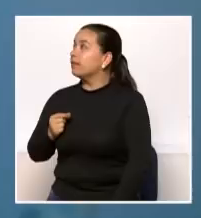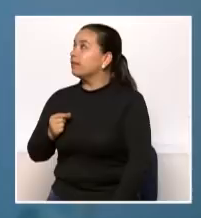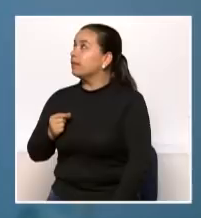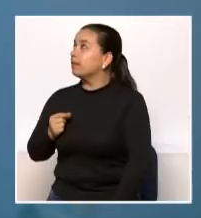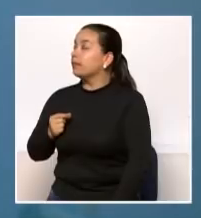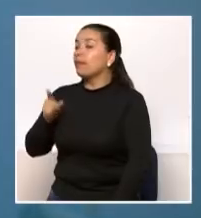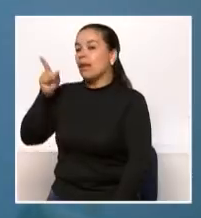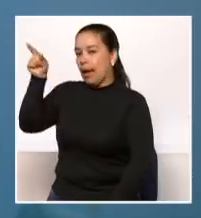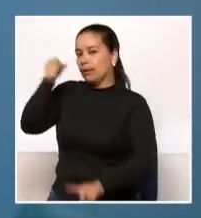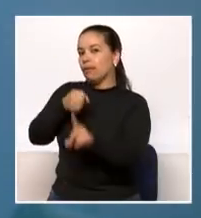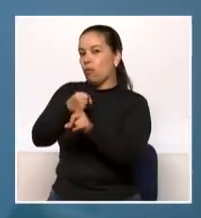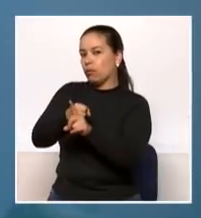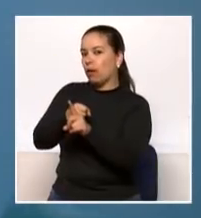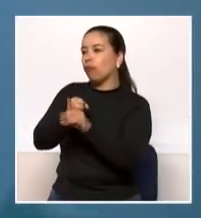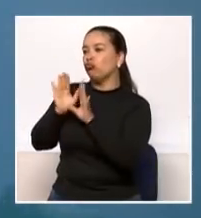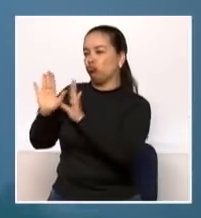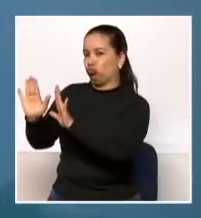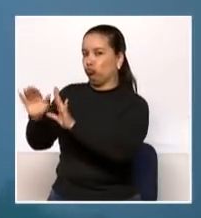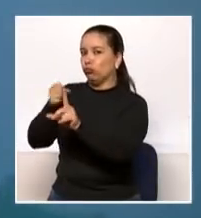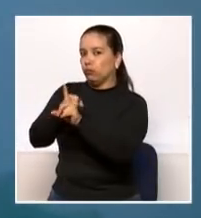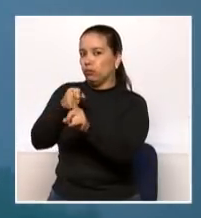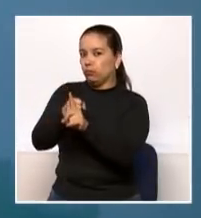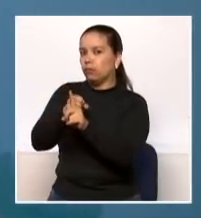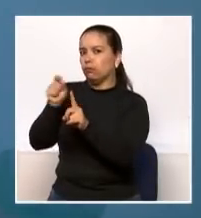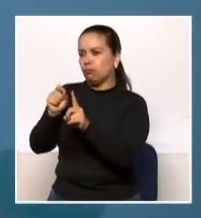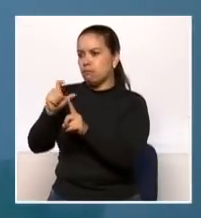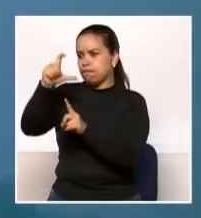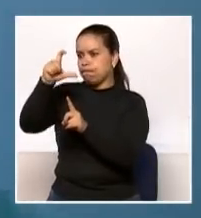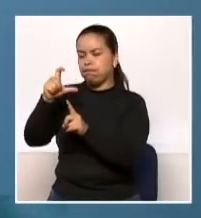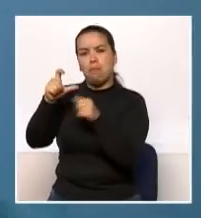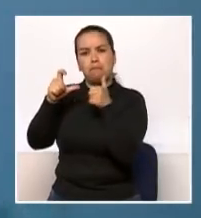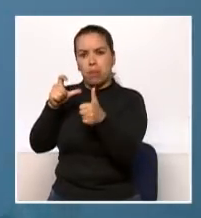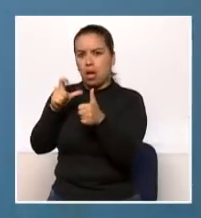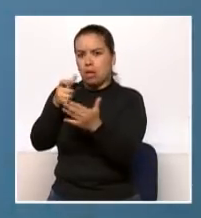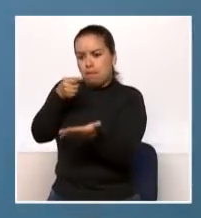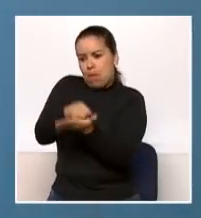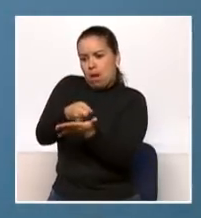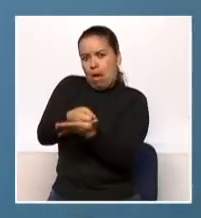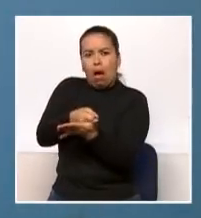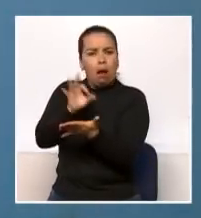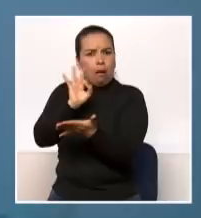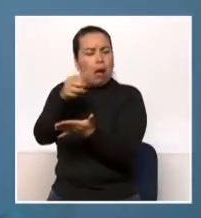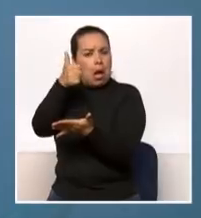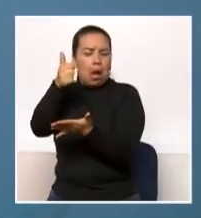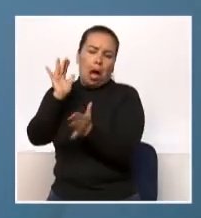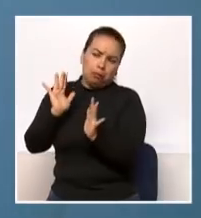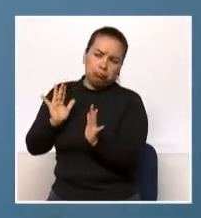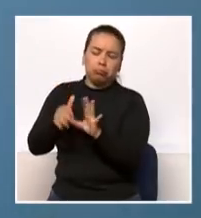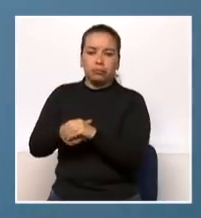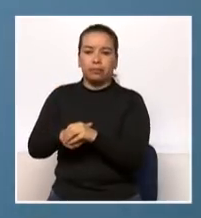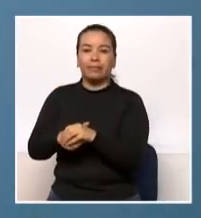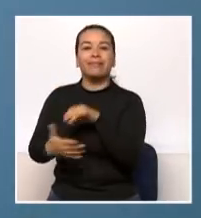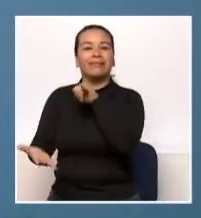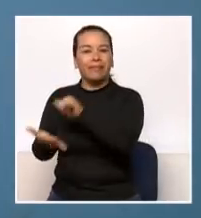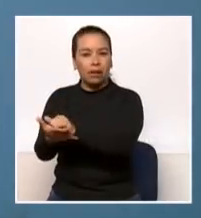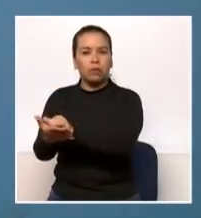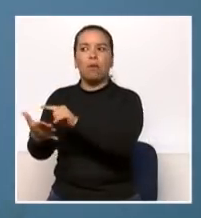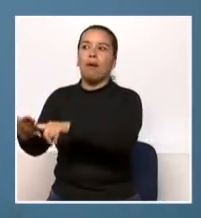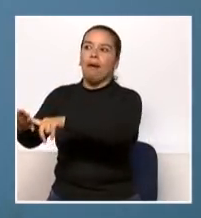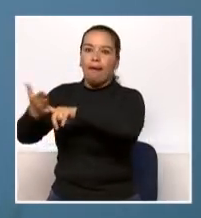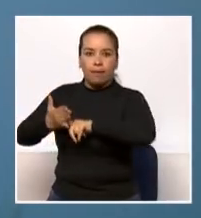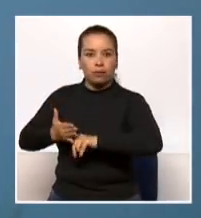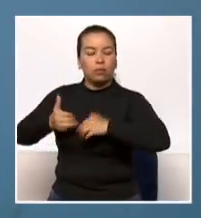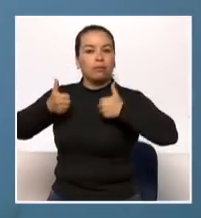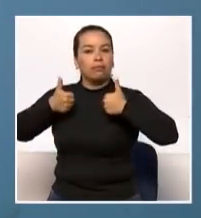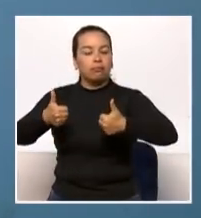Esa es la próstata de él, ¿sí? Que se observa de buen tamaño, no está improntando el piso de la vejiga. Y eso también nos puede ayudar como tamiz o